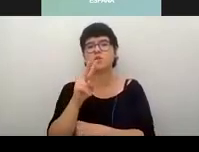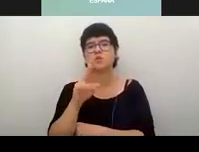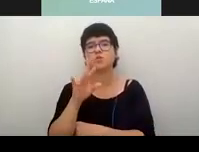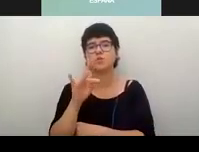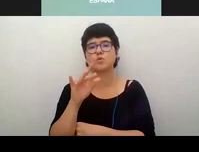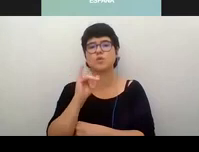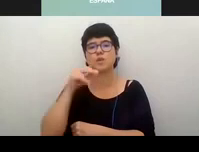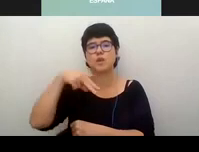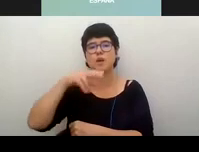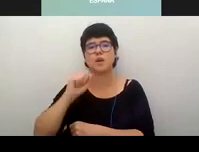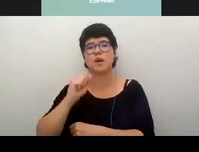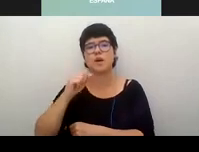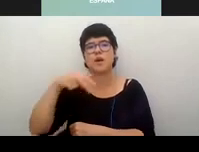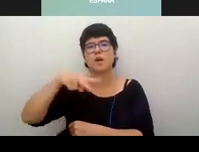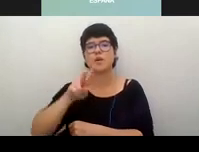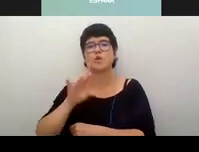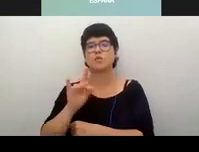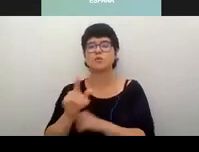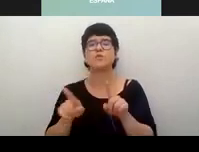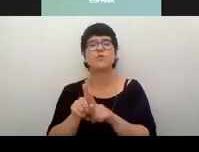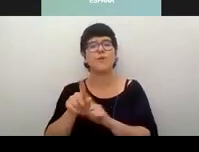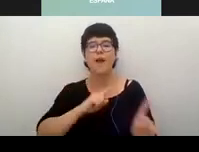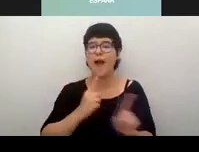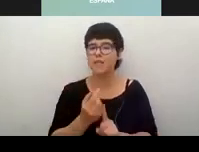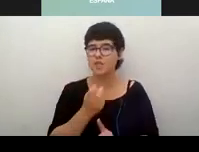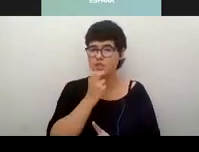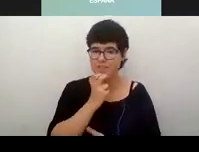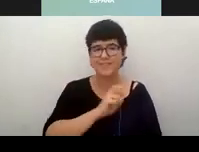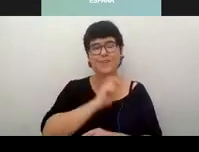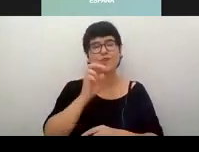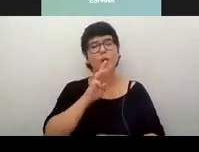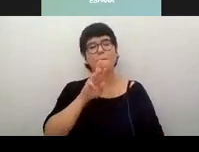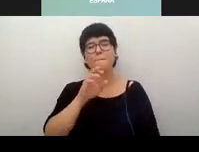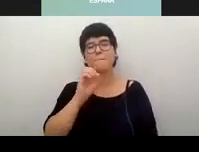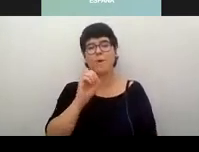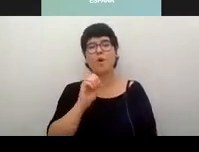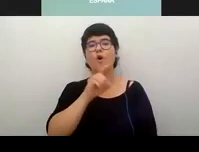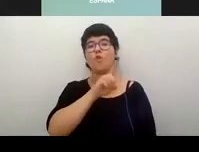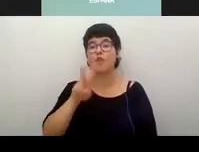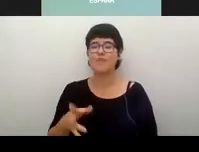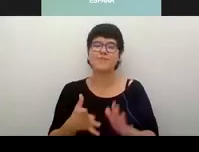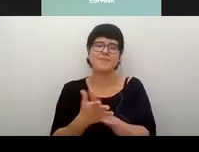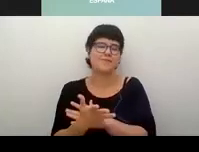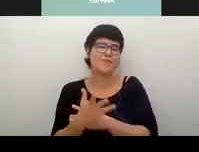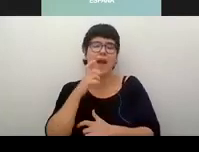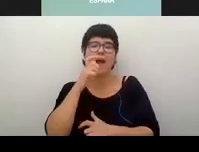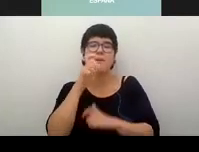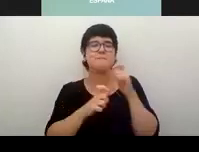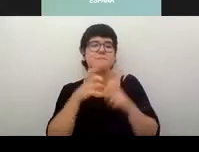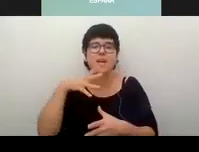y el Pro12, que tanto me gusta, que es microbiota. Bacterias súper